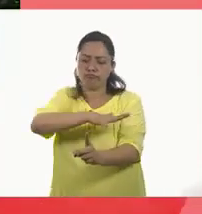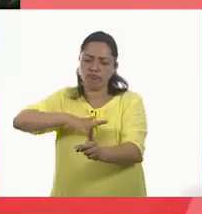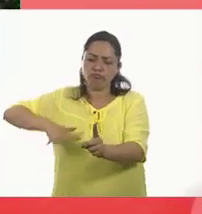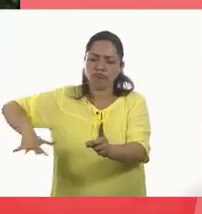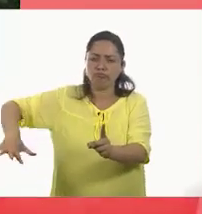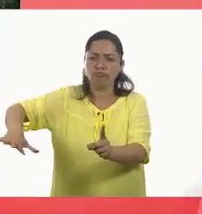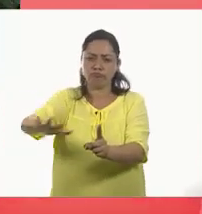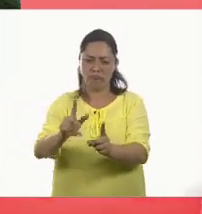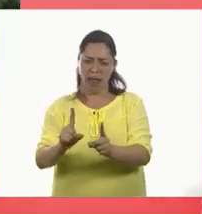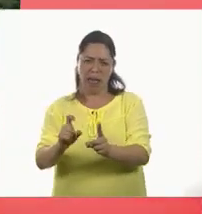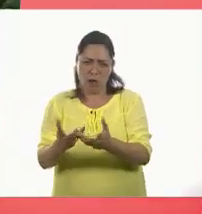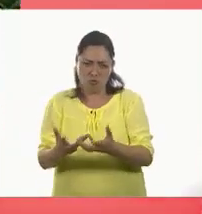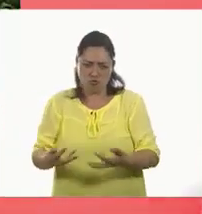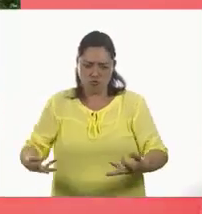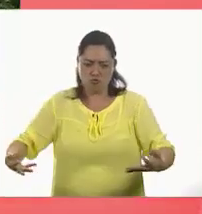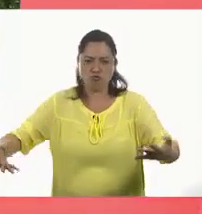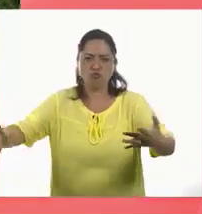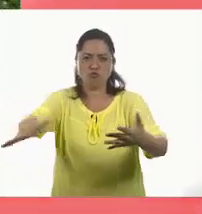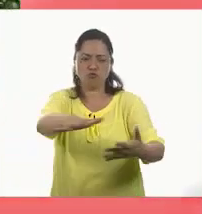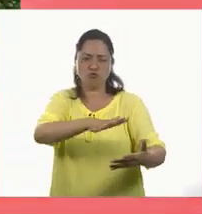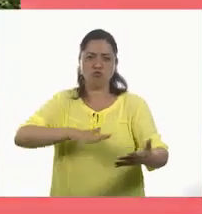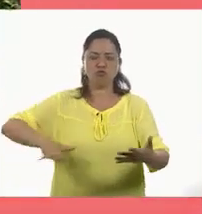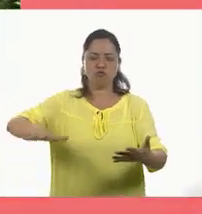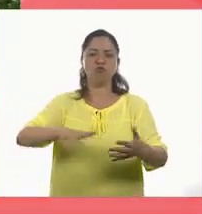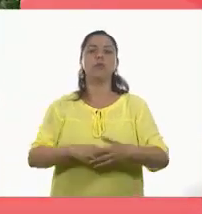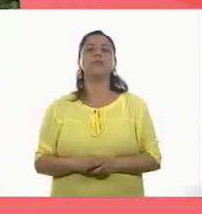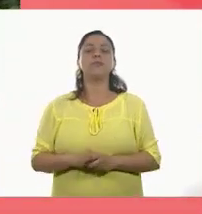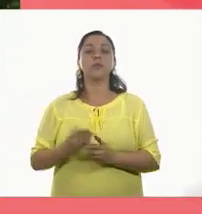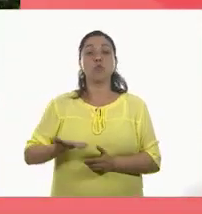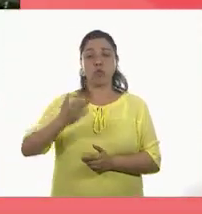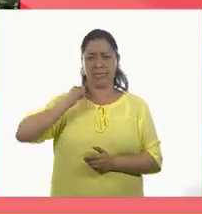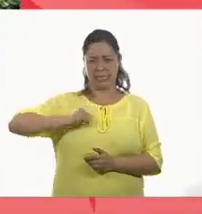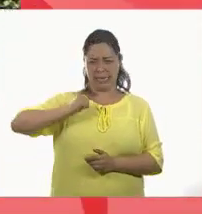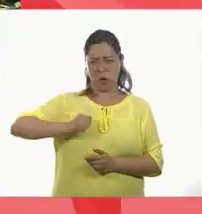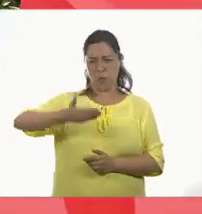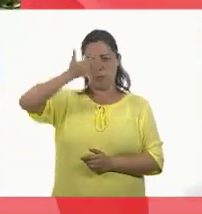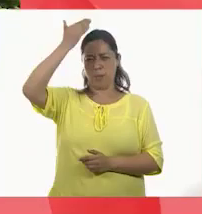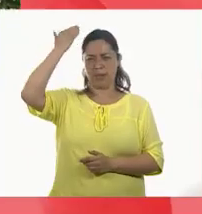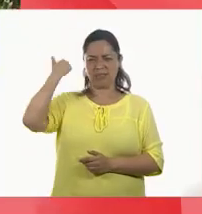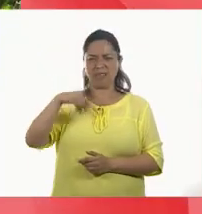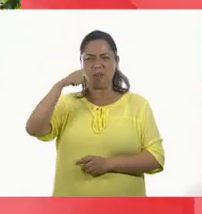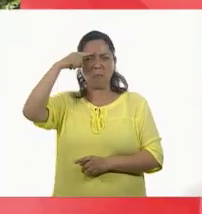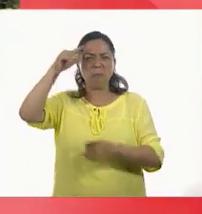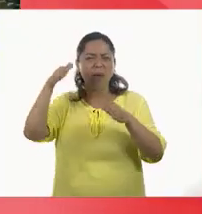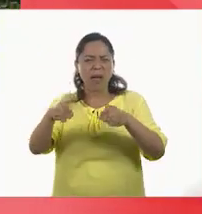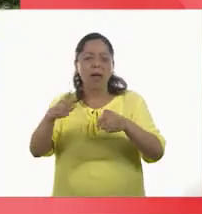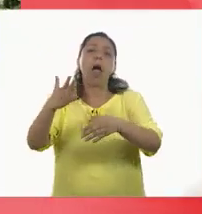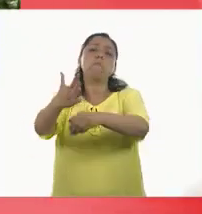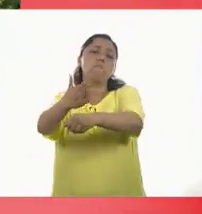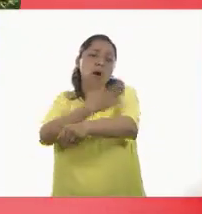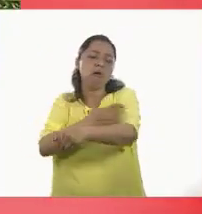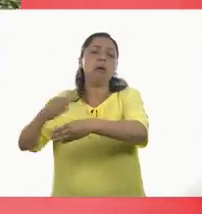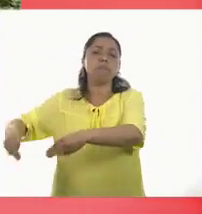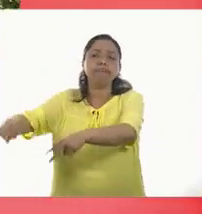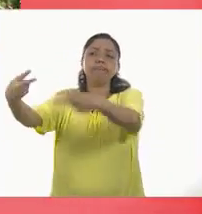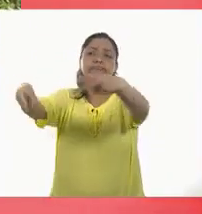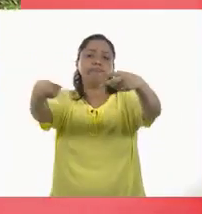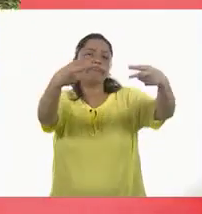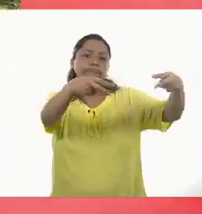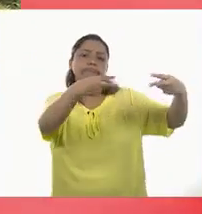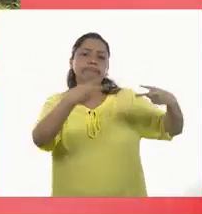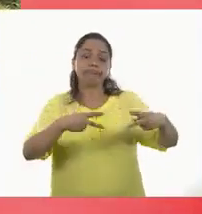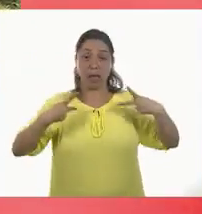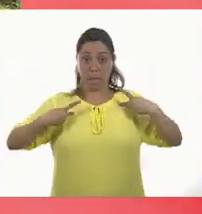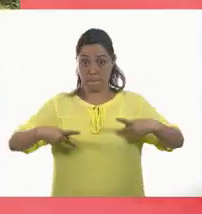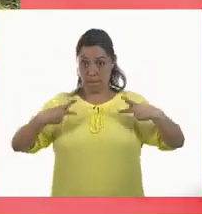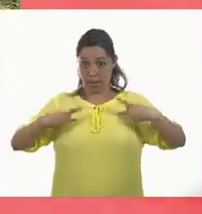Tonalá. A finales del siglo pasado, este lugar se dedicaba a la venta de madera, por lo cual sus